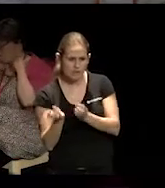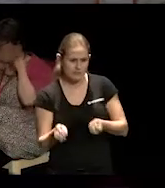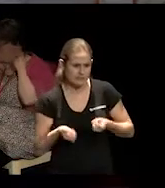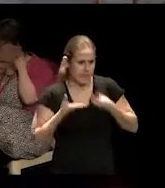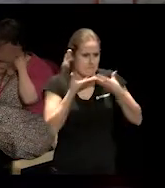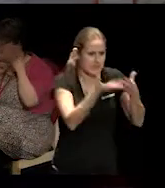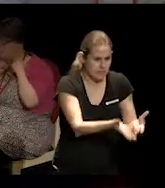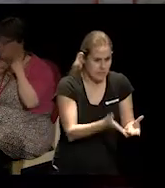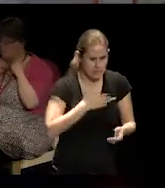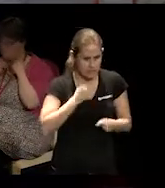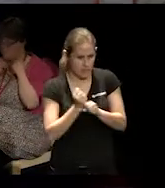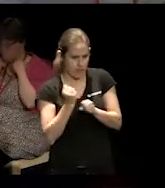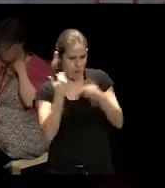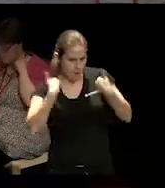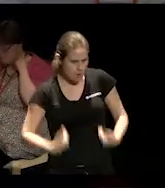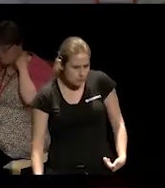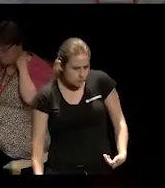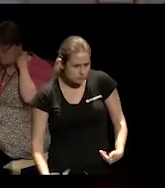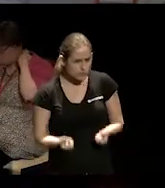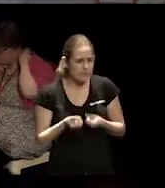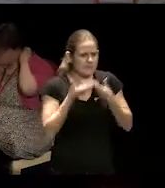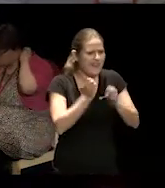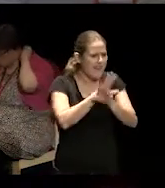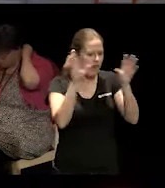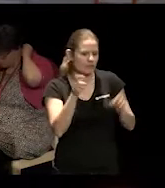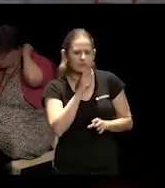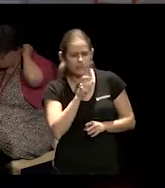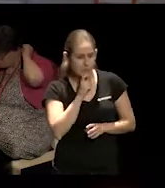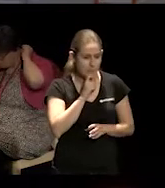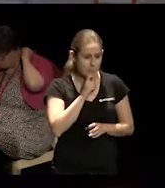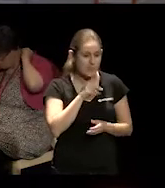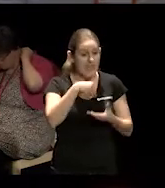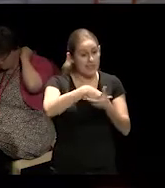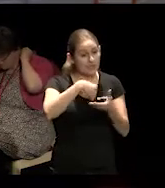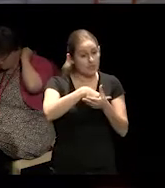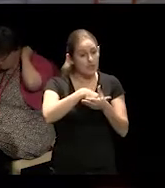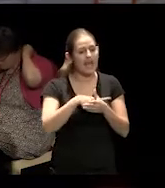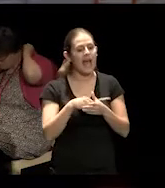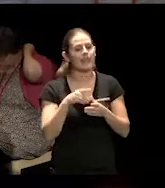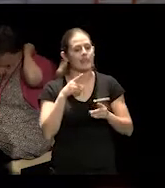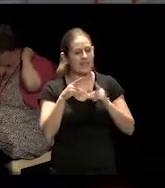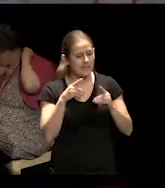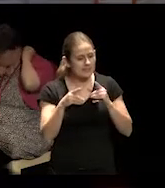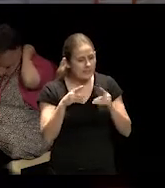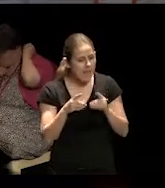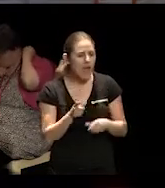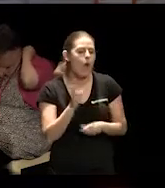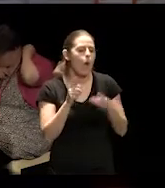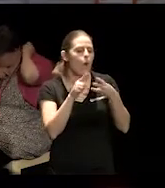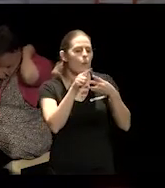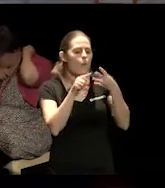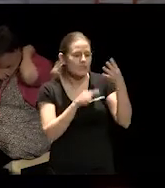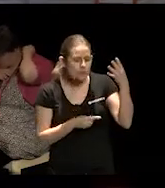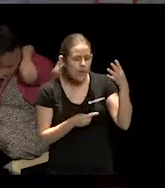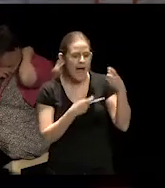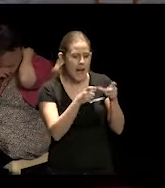el trabajo con el cuerpo de una manera clara. Dentro de la didáctica potenciamos cuatro aspectos Uno, esta lógica del